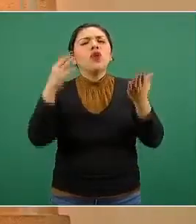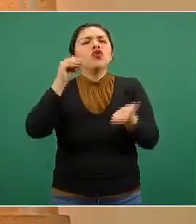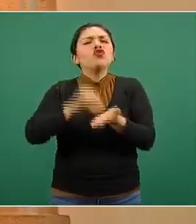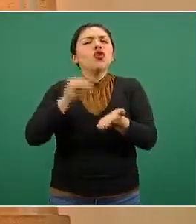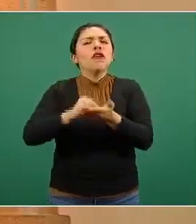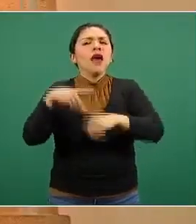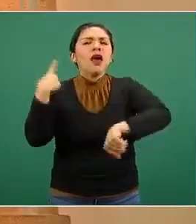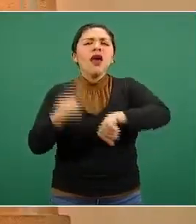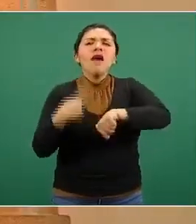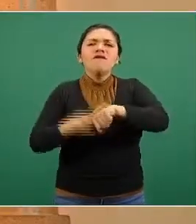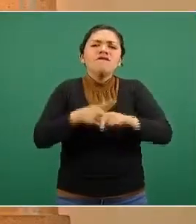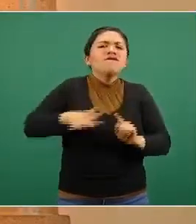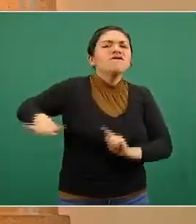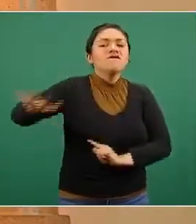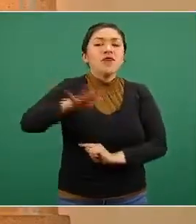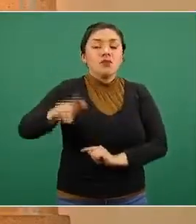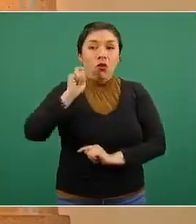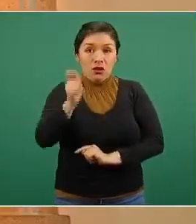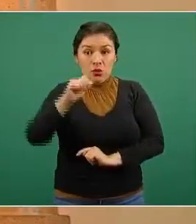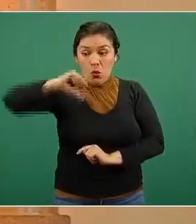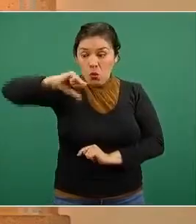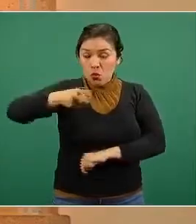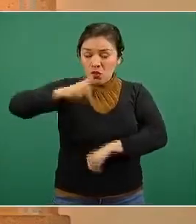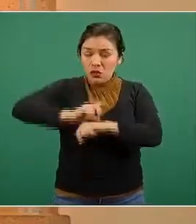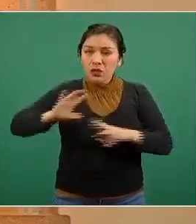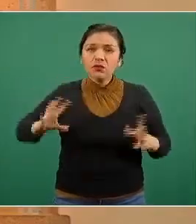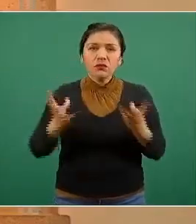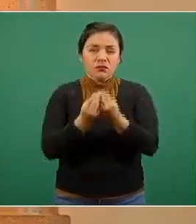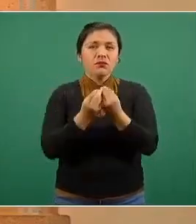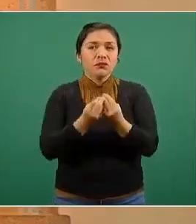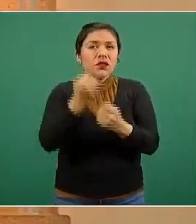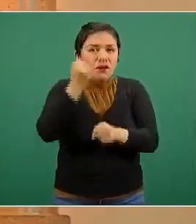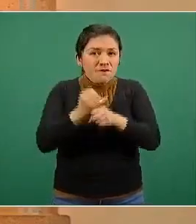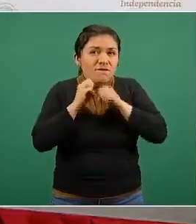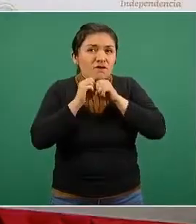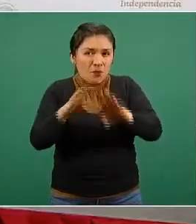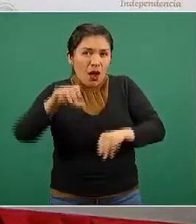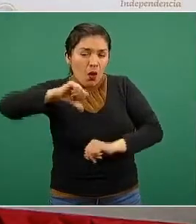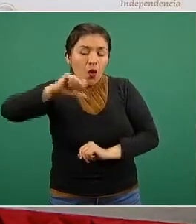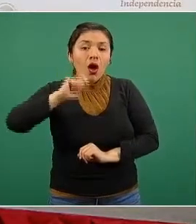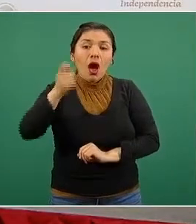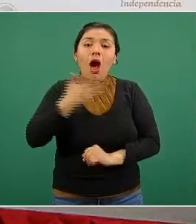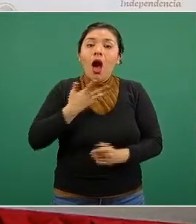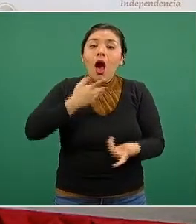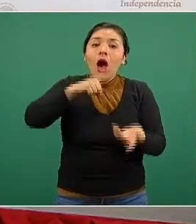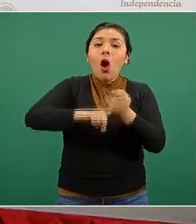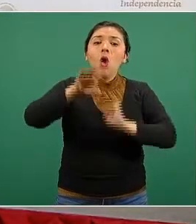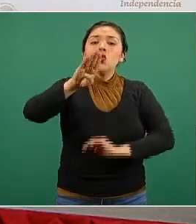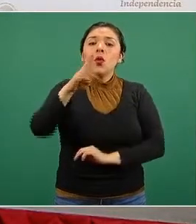activos estimados, que para el día de hoy el corte de la base de datos son